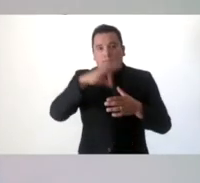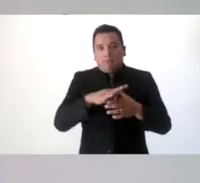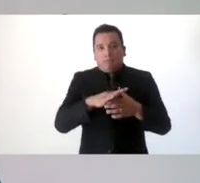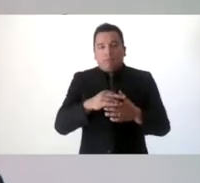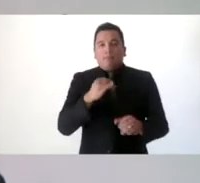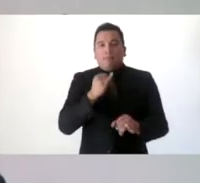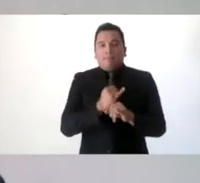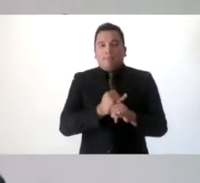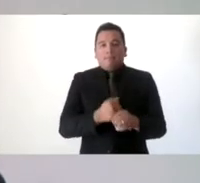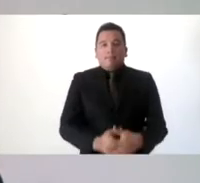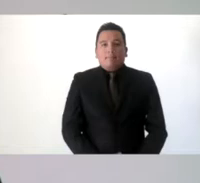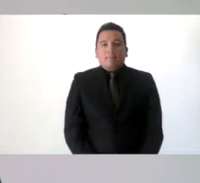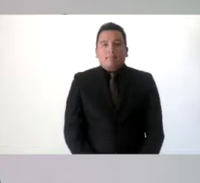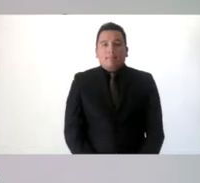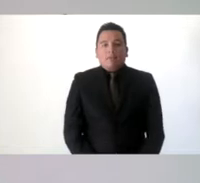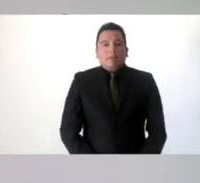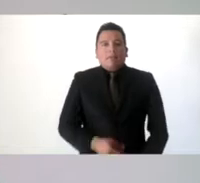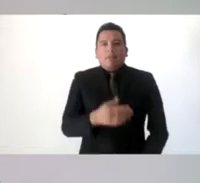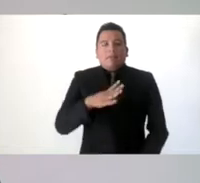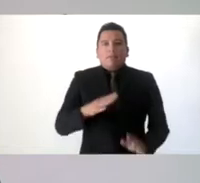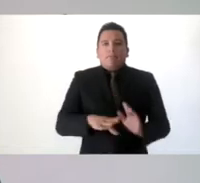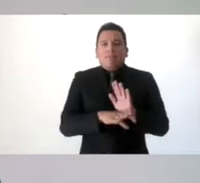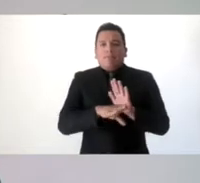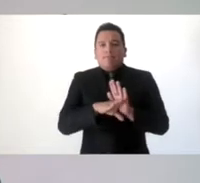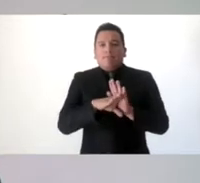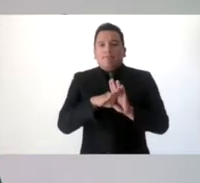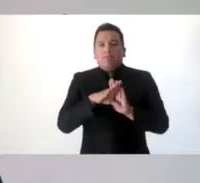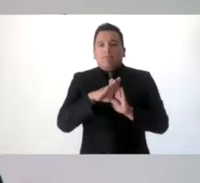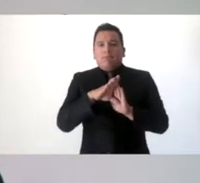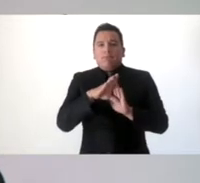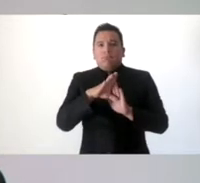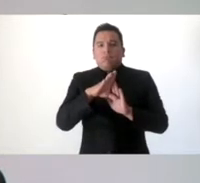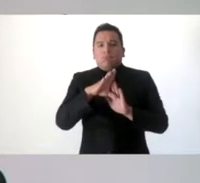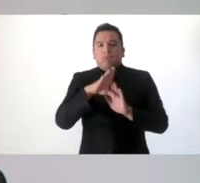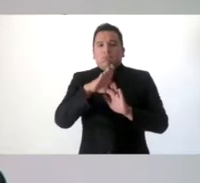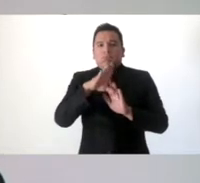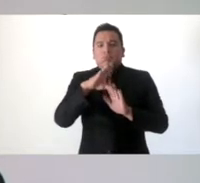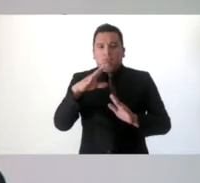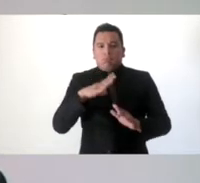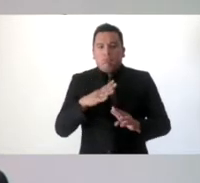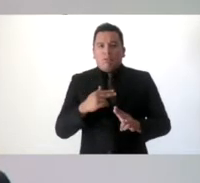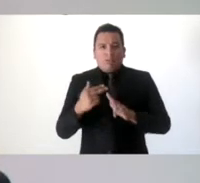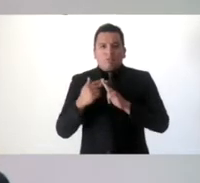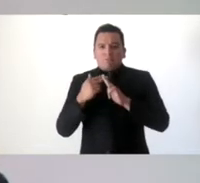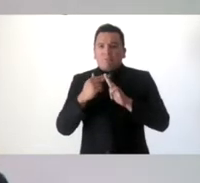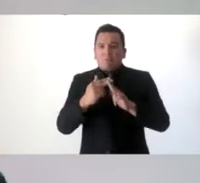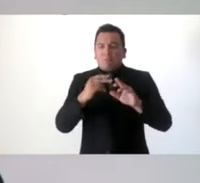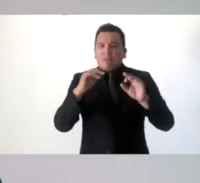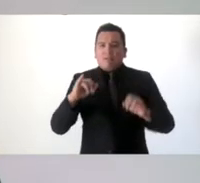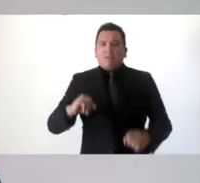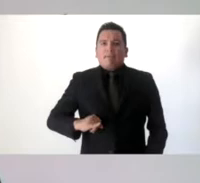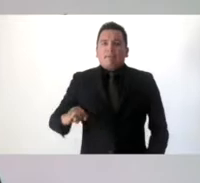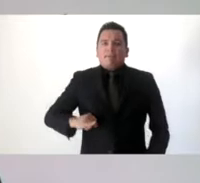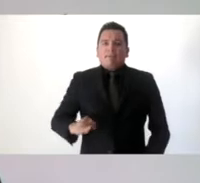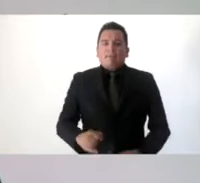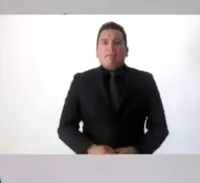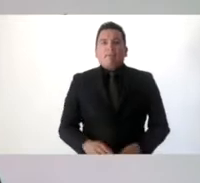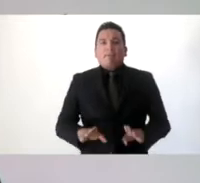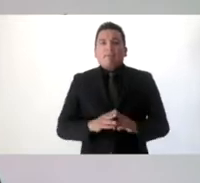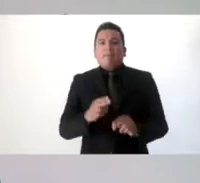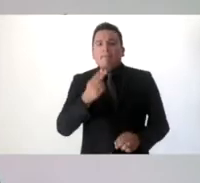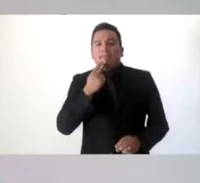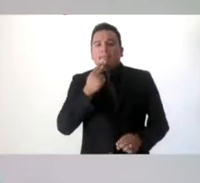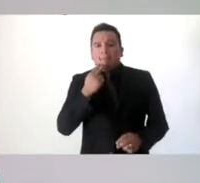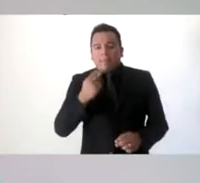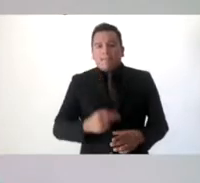avanzado, digamos, ya tenían un recorrido interesante en la utilización de la urna electrónica, tanto para